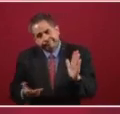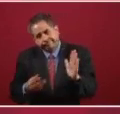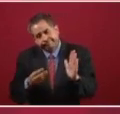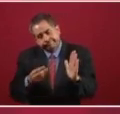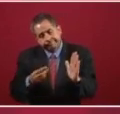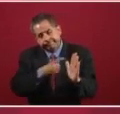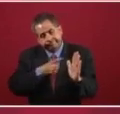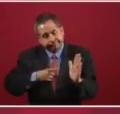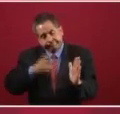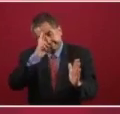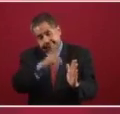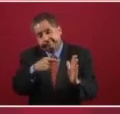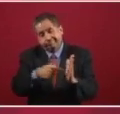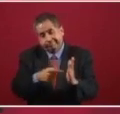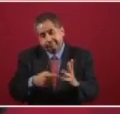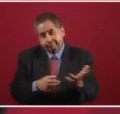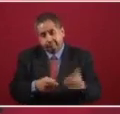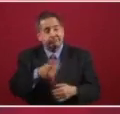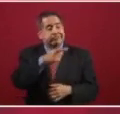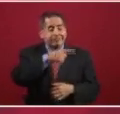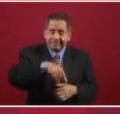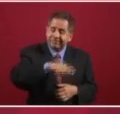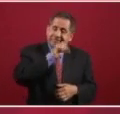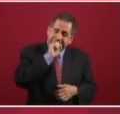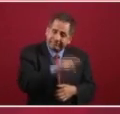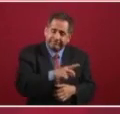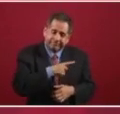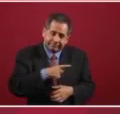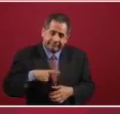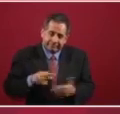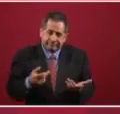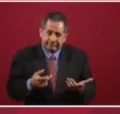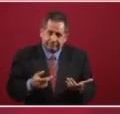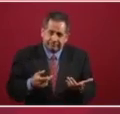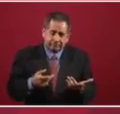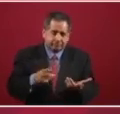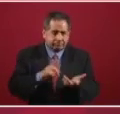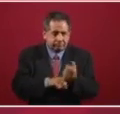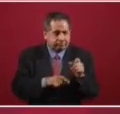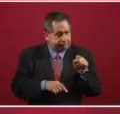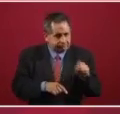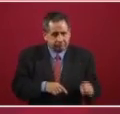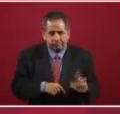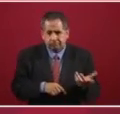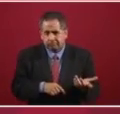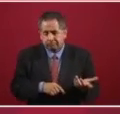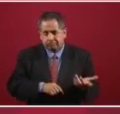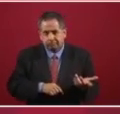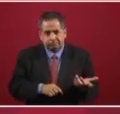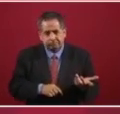que respetar. Ellos mismos tienen que